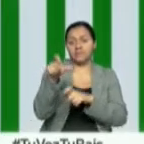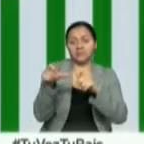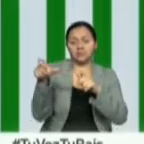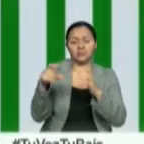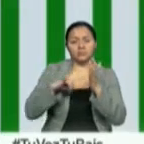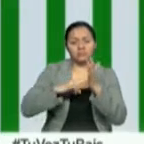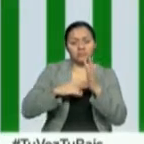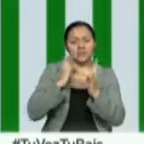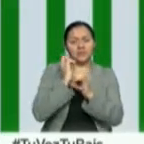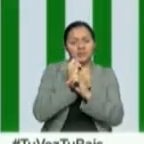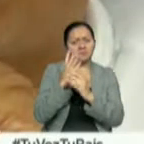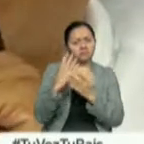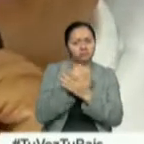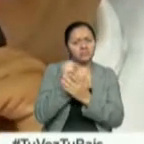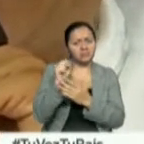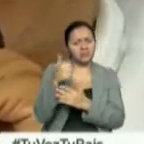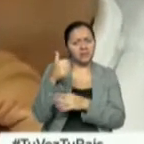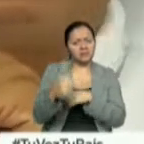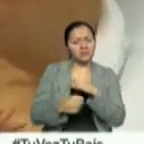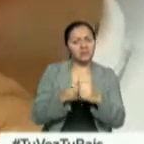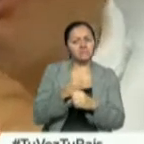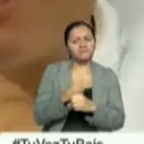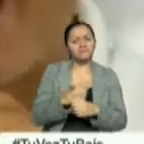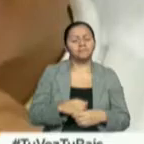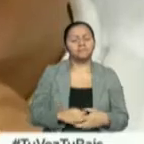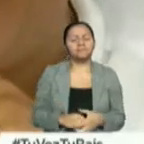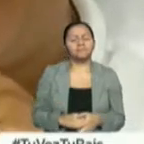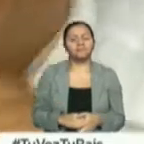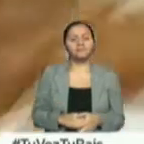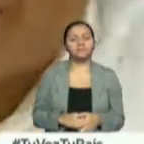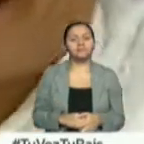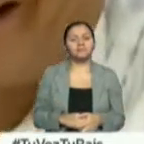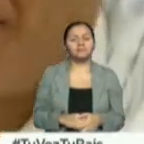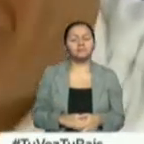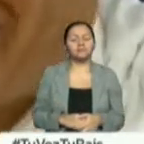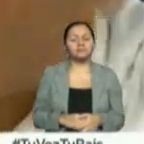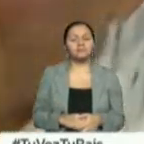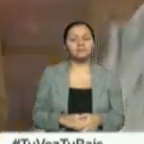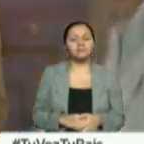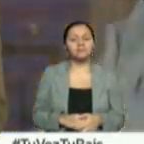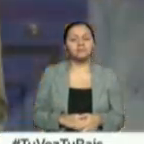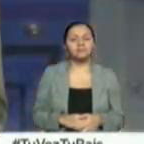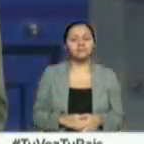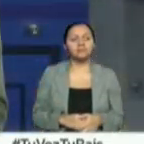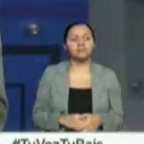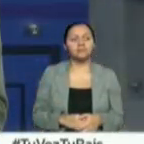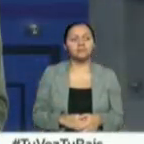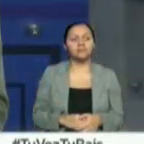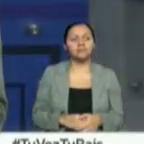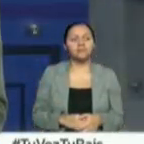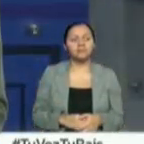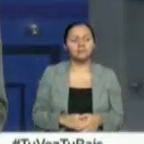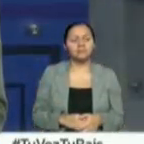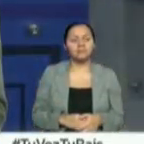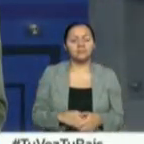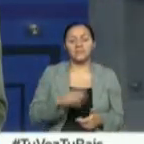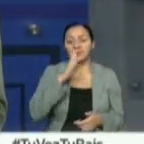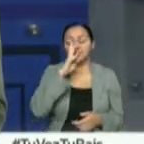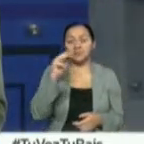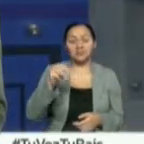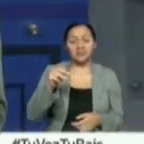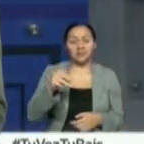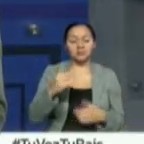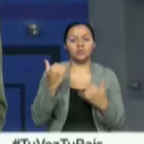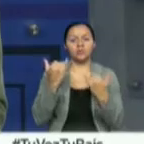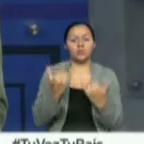en estos últimos diez años cristina pavón noticiero ciudadano como cada martes el día de